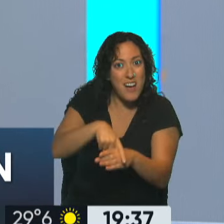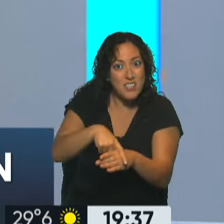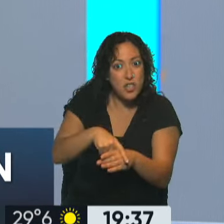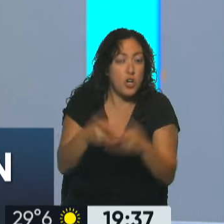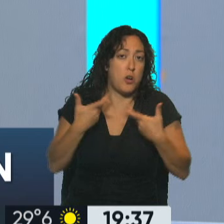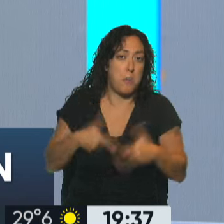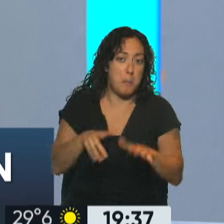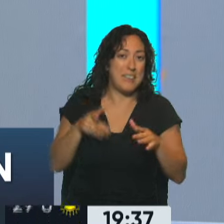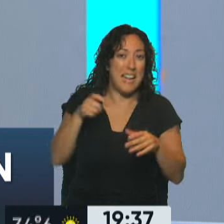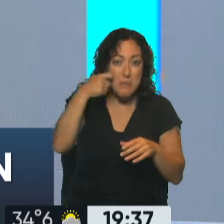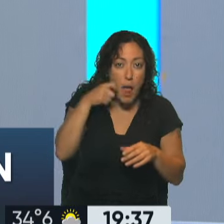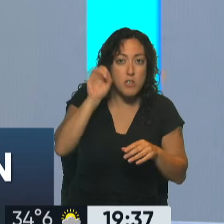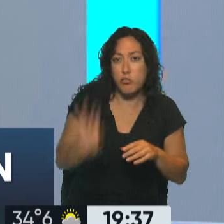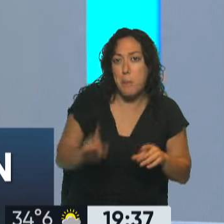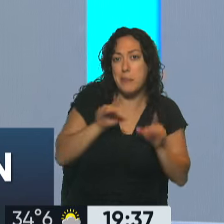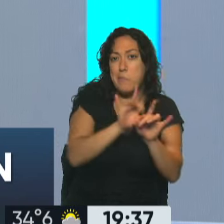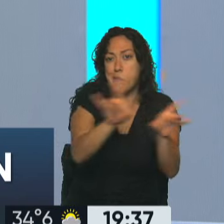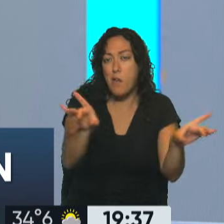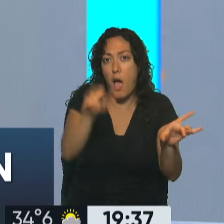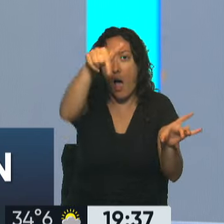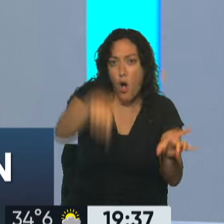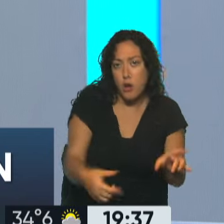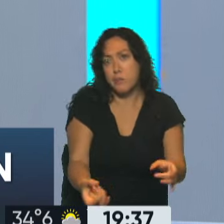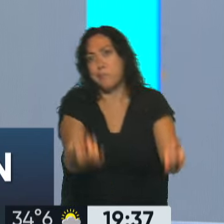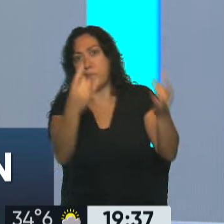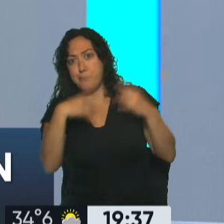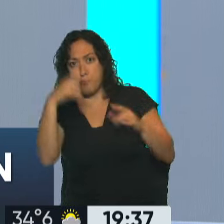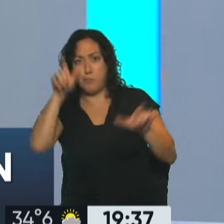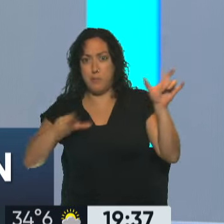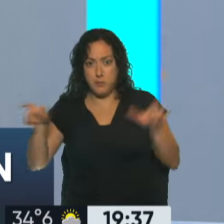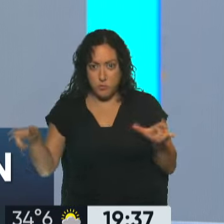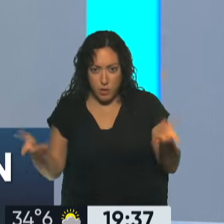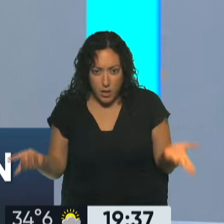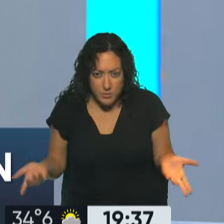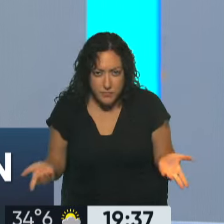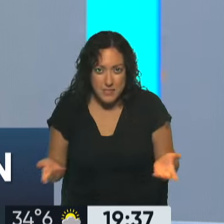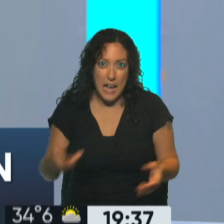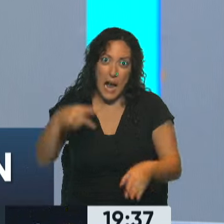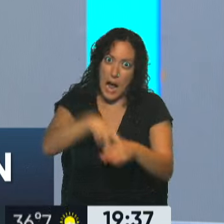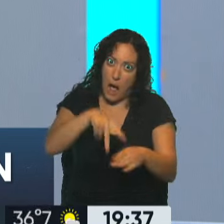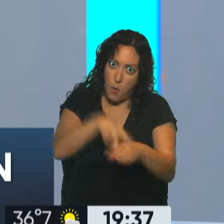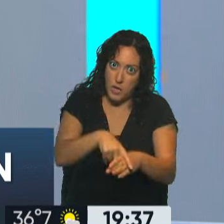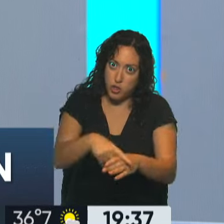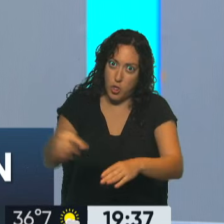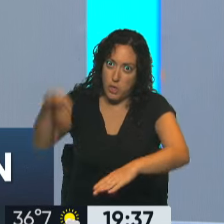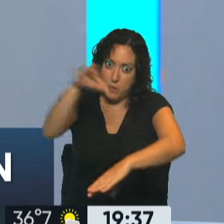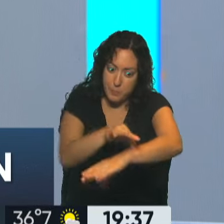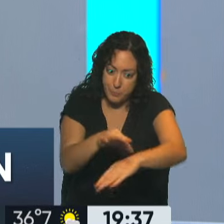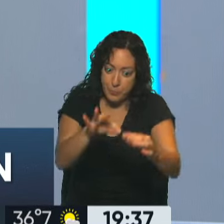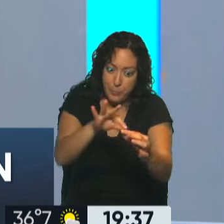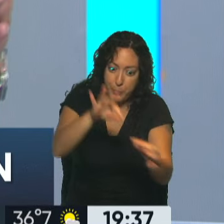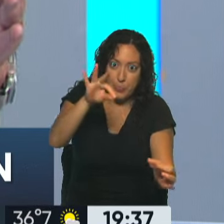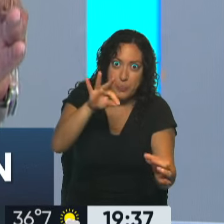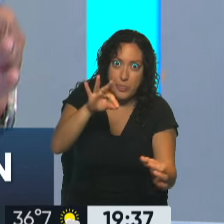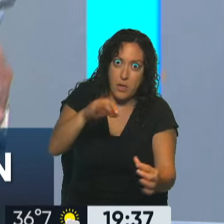caballos s s s sí ent fíjese que ese mosquito para picar la piel del caballo tiene que tener un aguijón bastante poderoso Y eso se